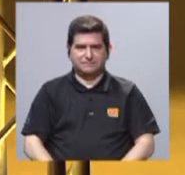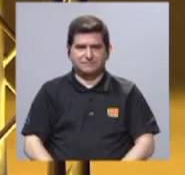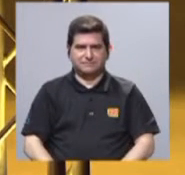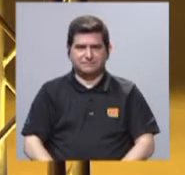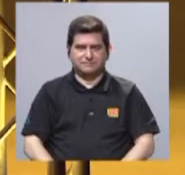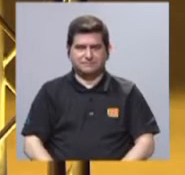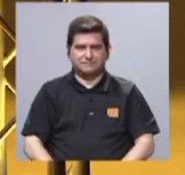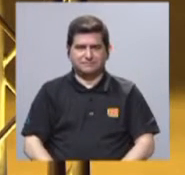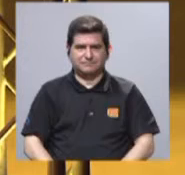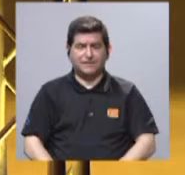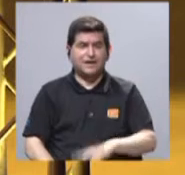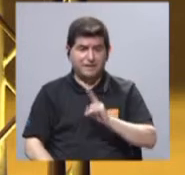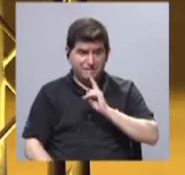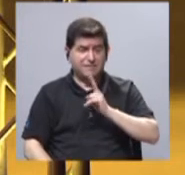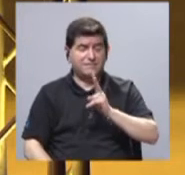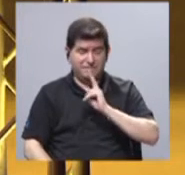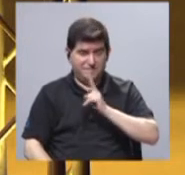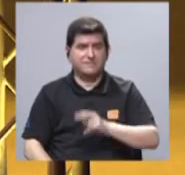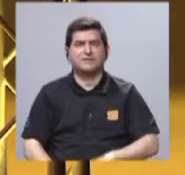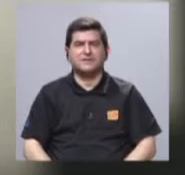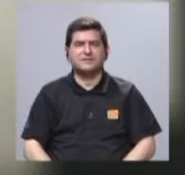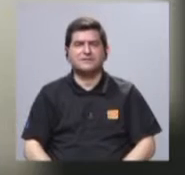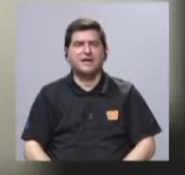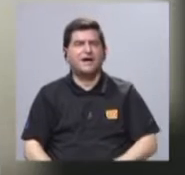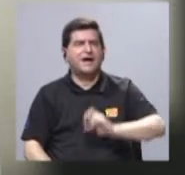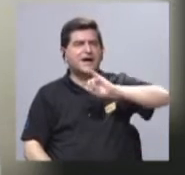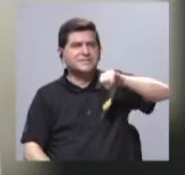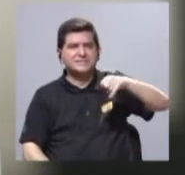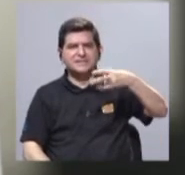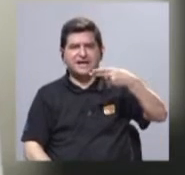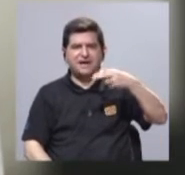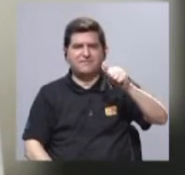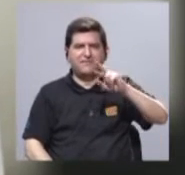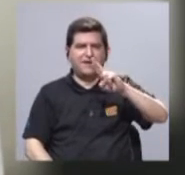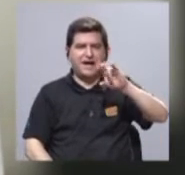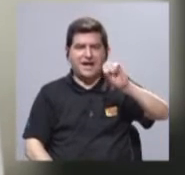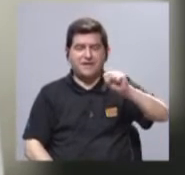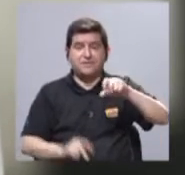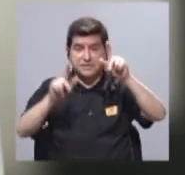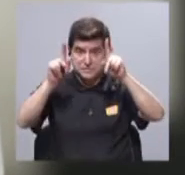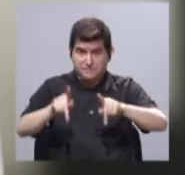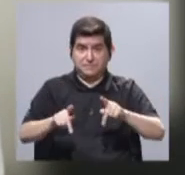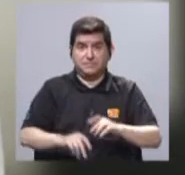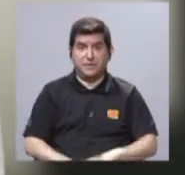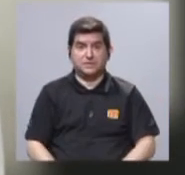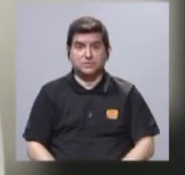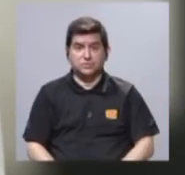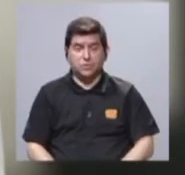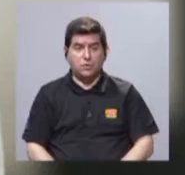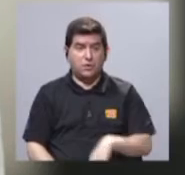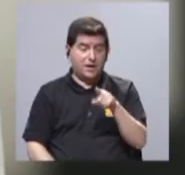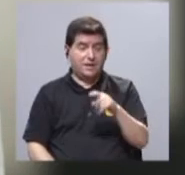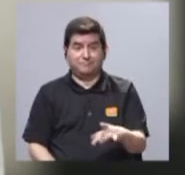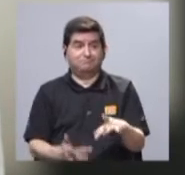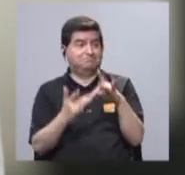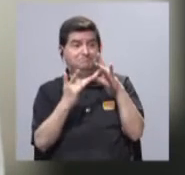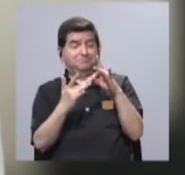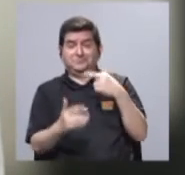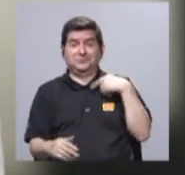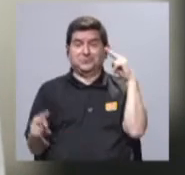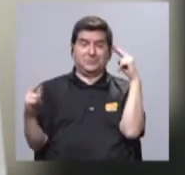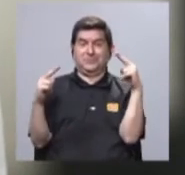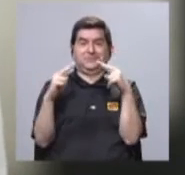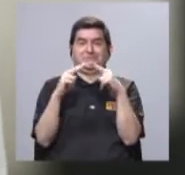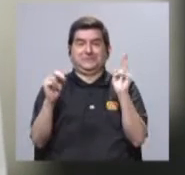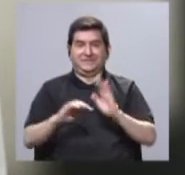antes al mercado pero nosotros lo que nos importa es llegar antes a las personas la verdad es que si